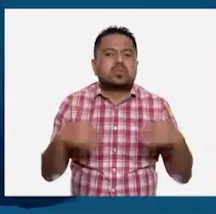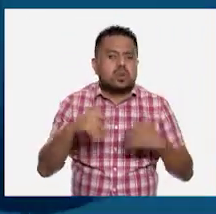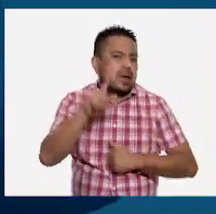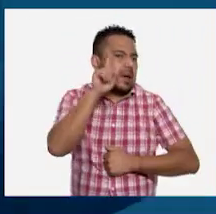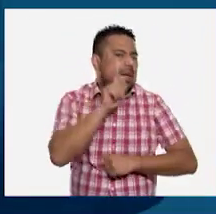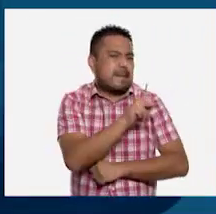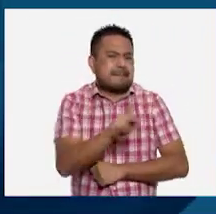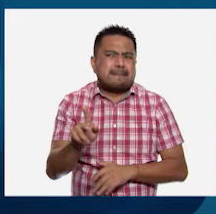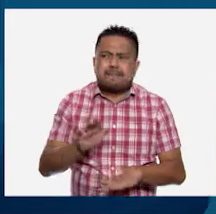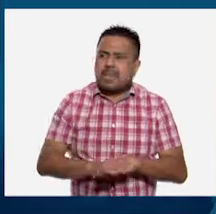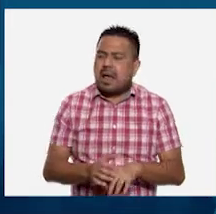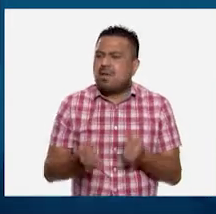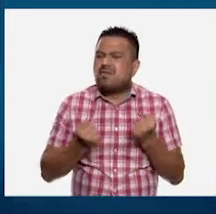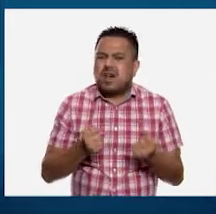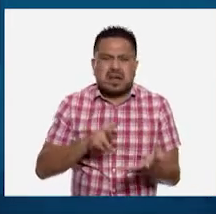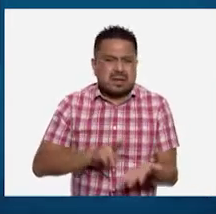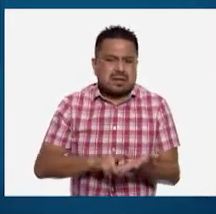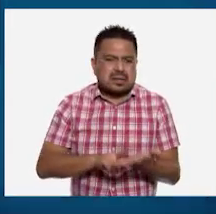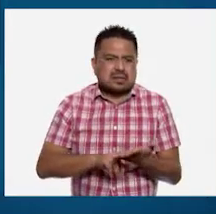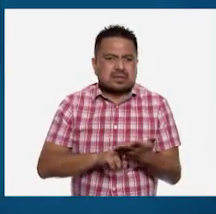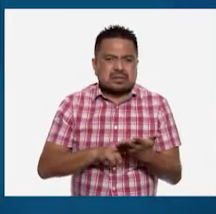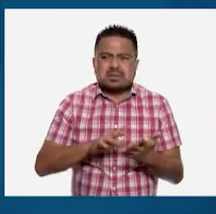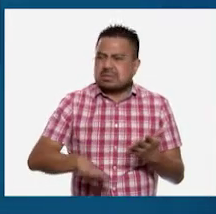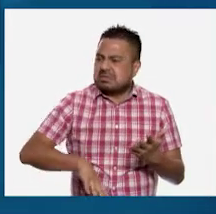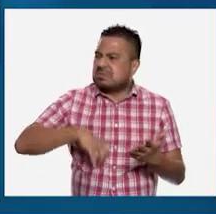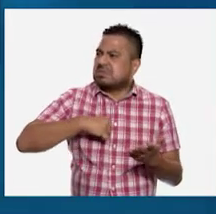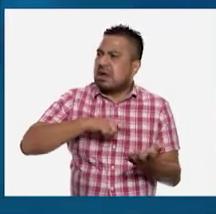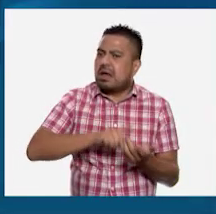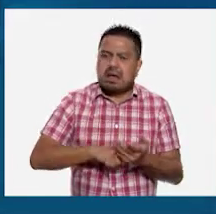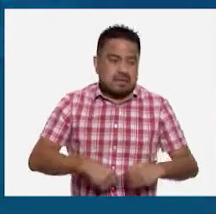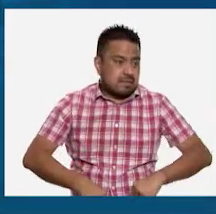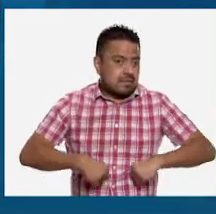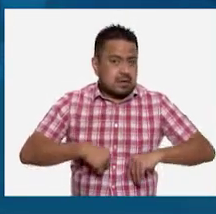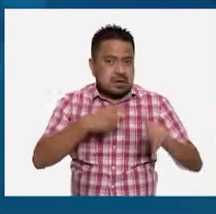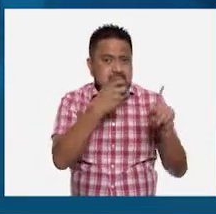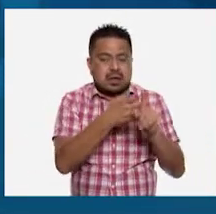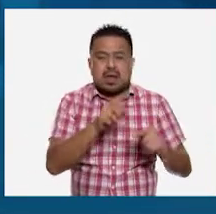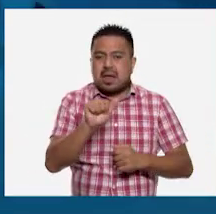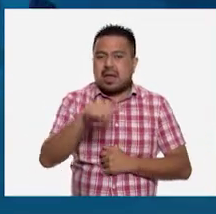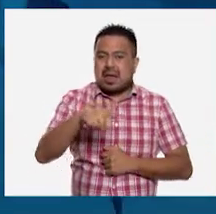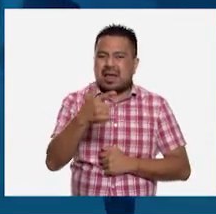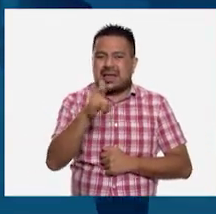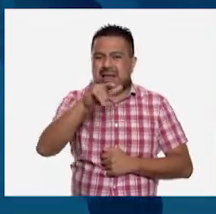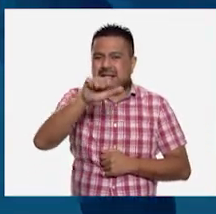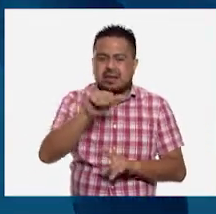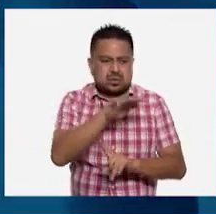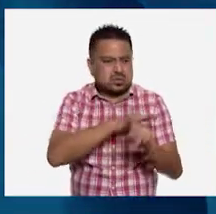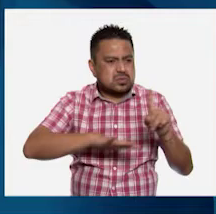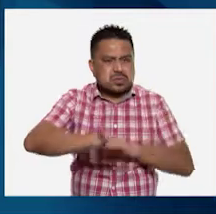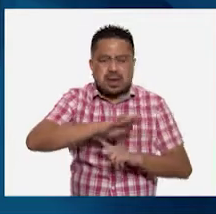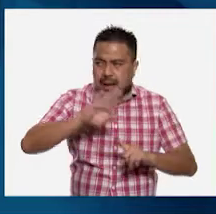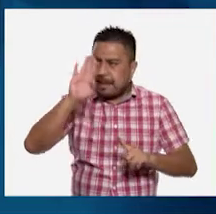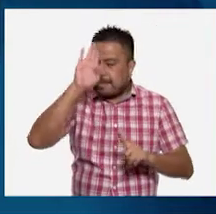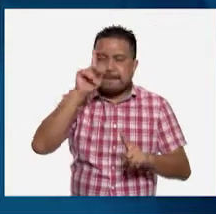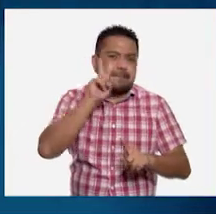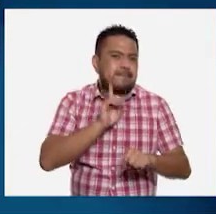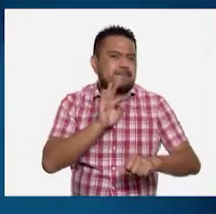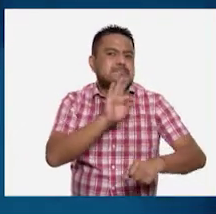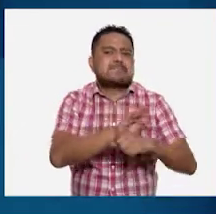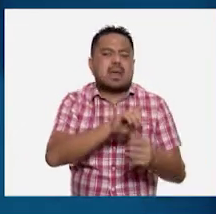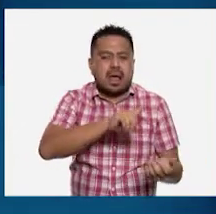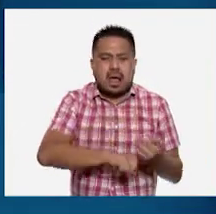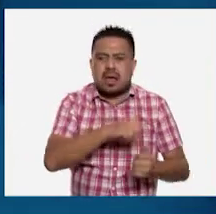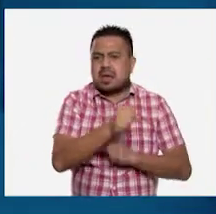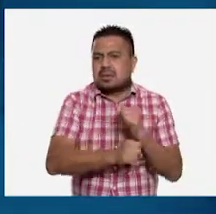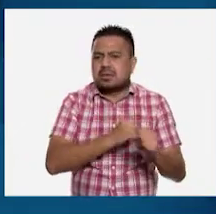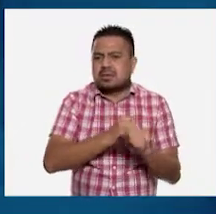mujeres fuertes y valientes que toman las riendas de su vida. Y con ello, Ángeles Mastretta contextualizó el pensamiento feminista mexicano de los